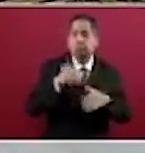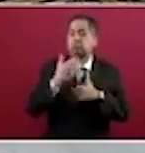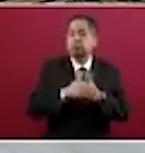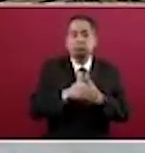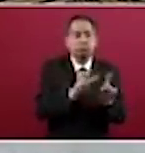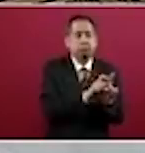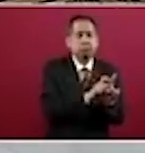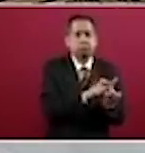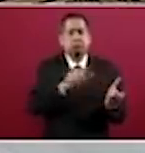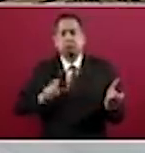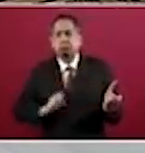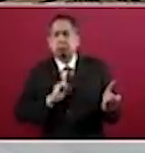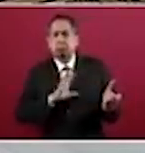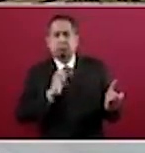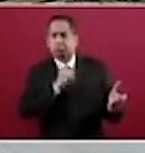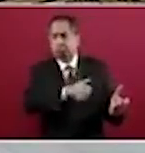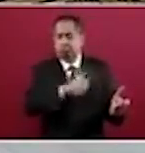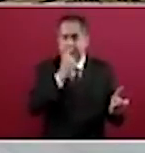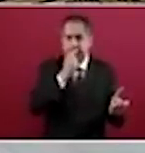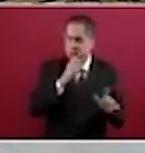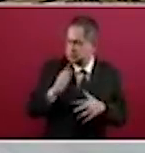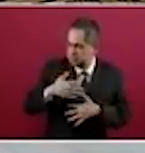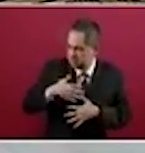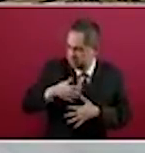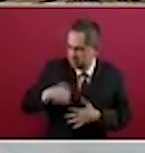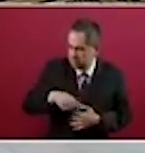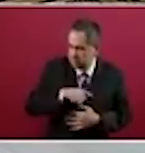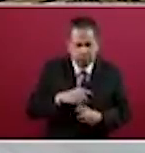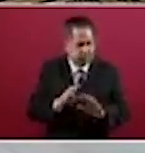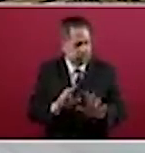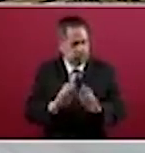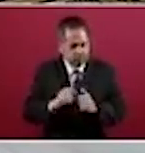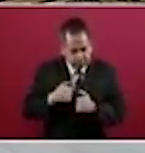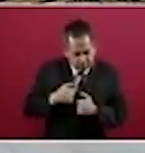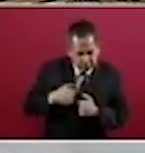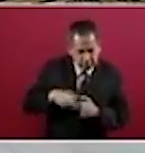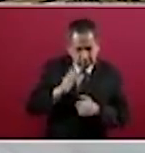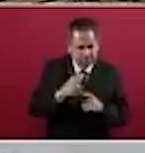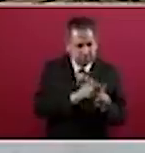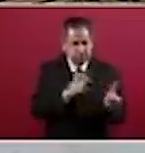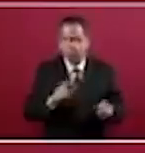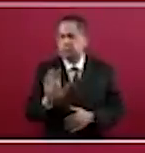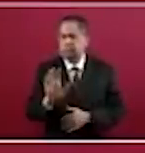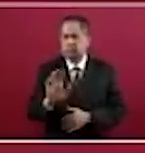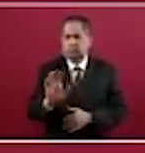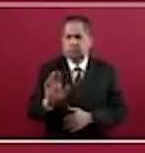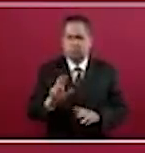por motivos de austeridad. ¿En el caso nuestro? Sí, el caso no, del gobierno mexicano. No